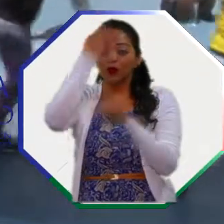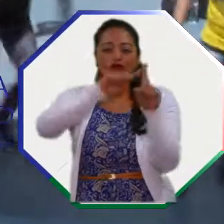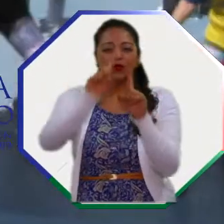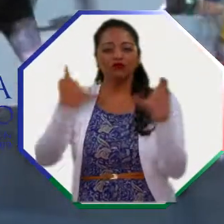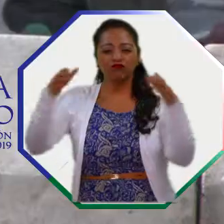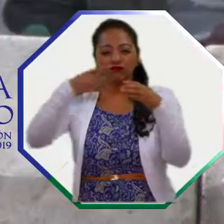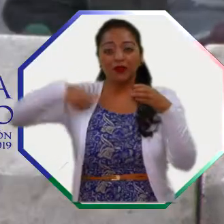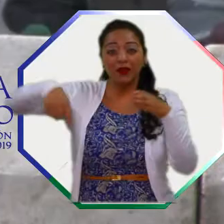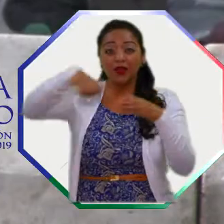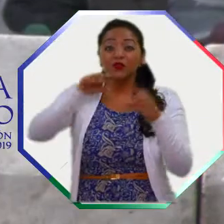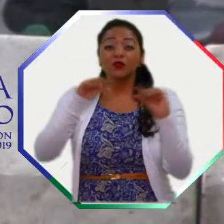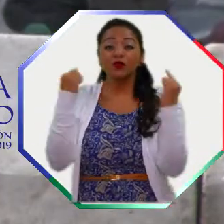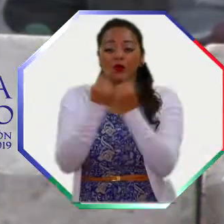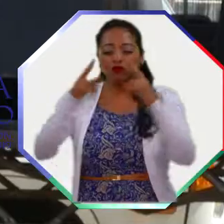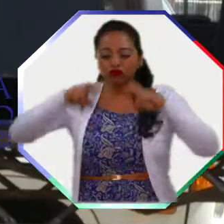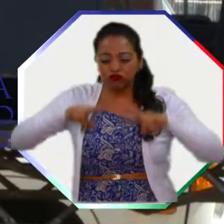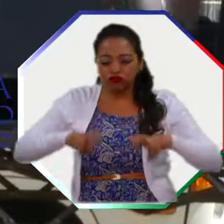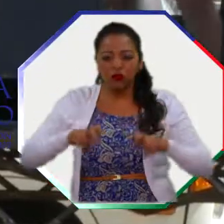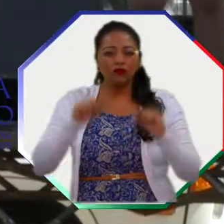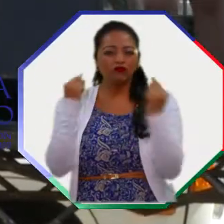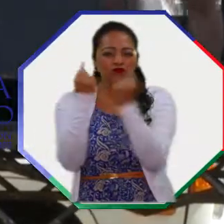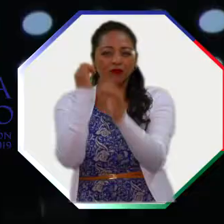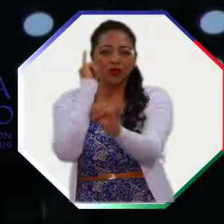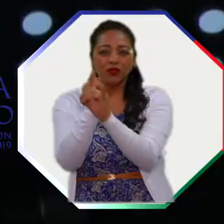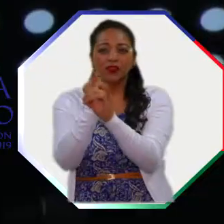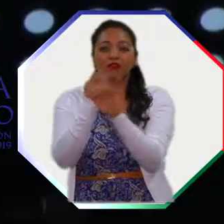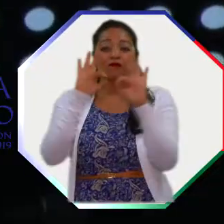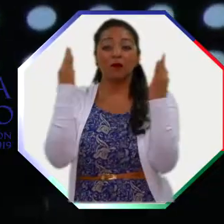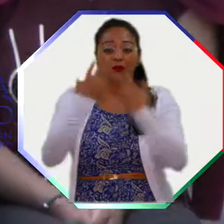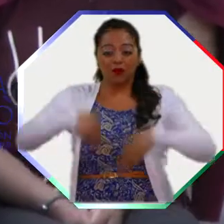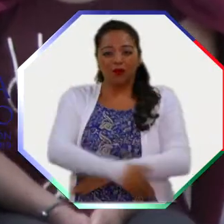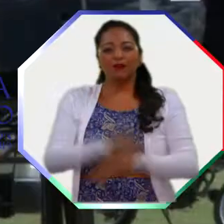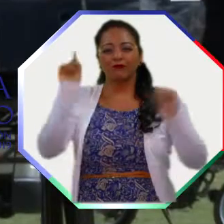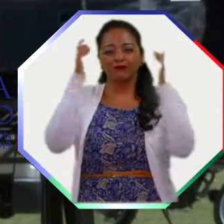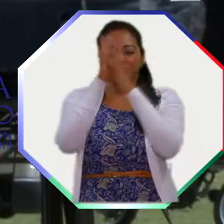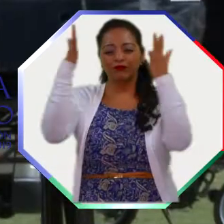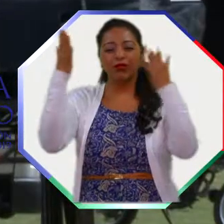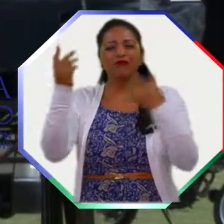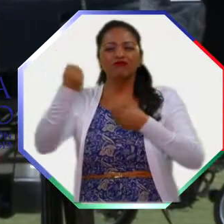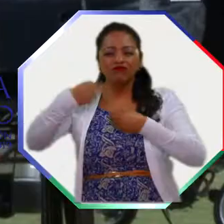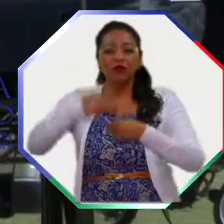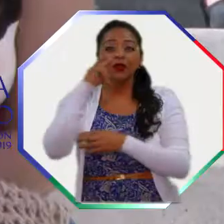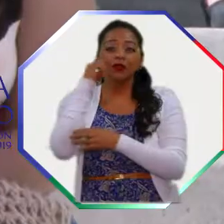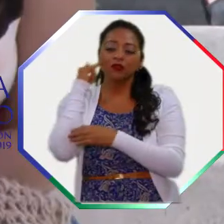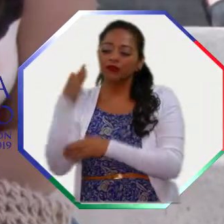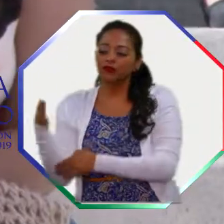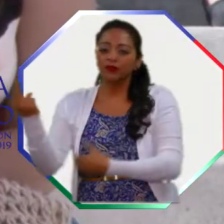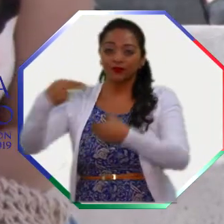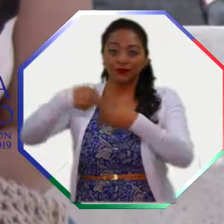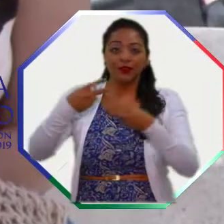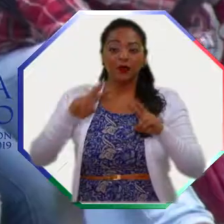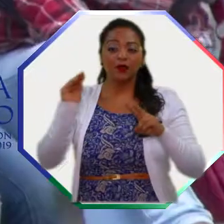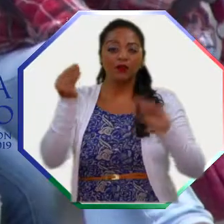y el Centro Cultural de Investigación Gustavo Alfredo Jácome, festejó a la familia otavaleña. La actividad, que contó con la presentación de los niños, niñas